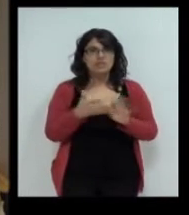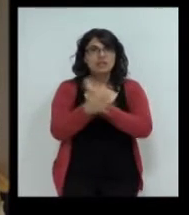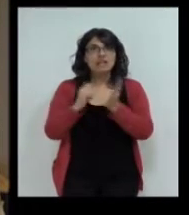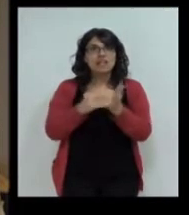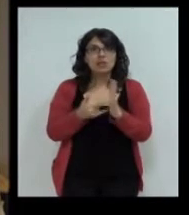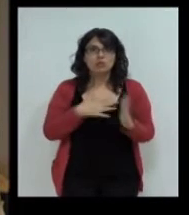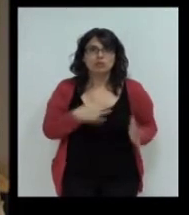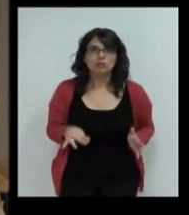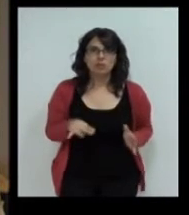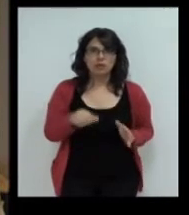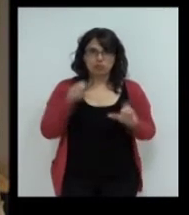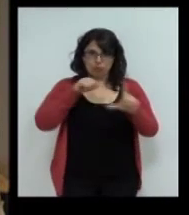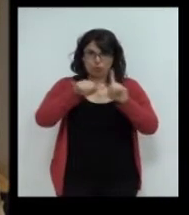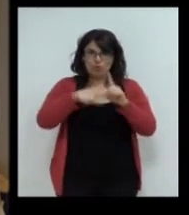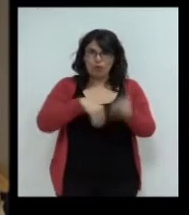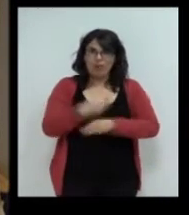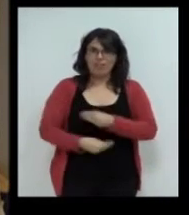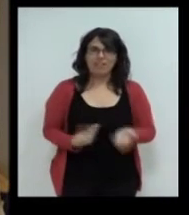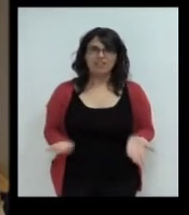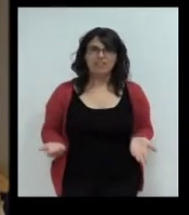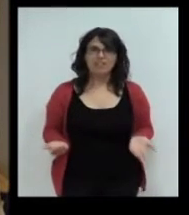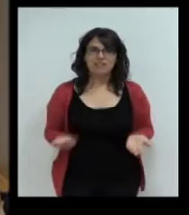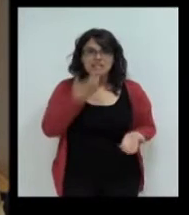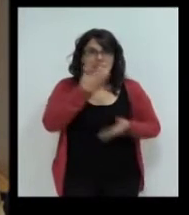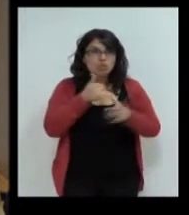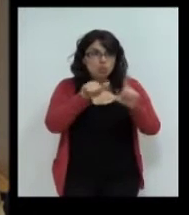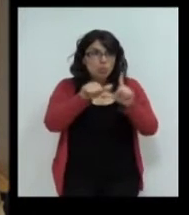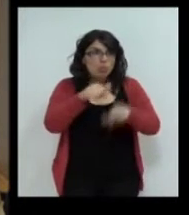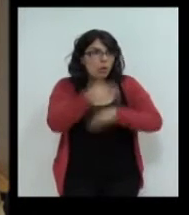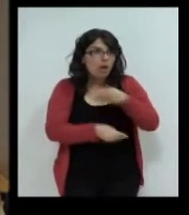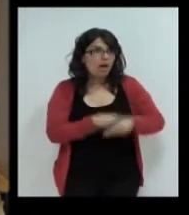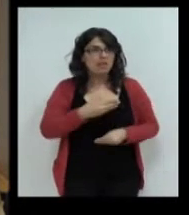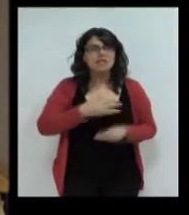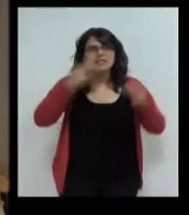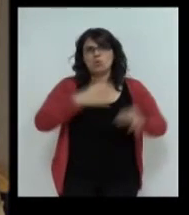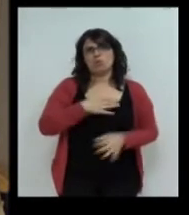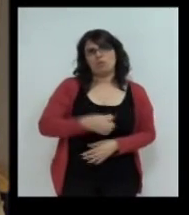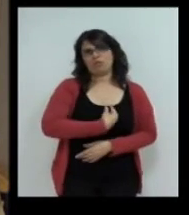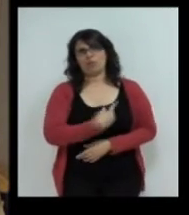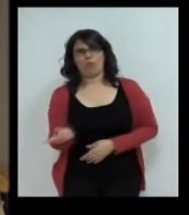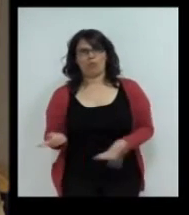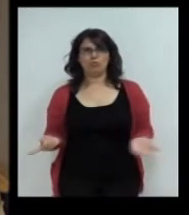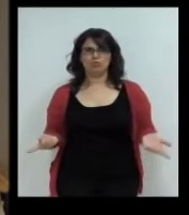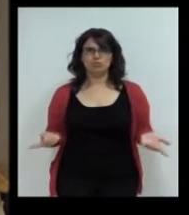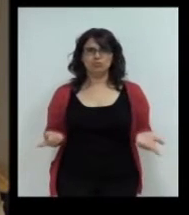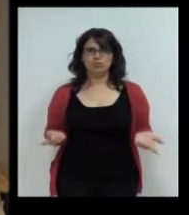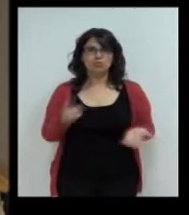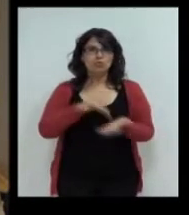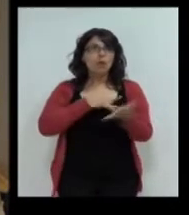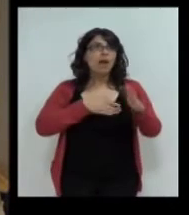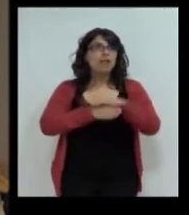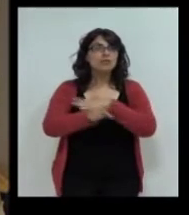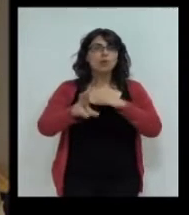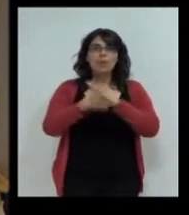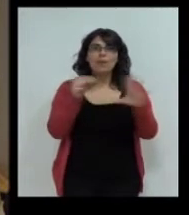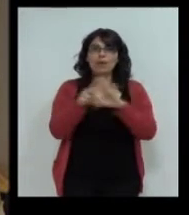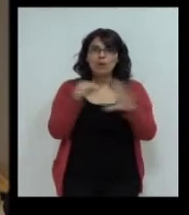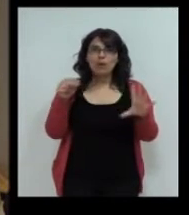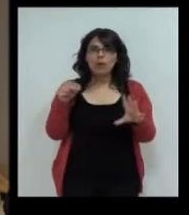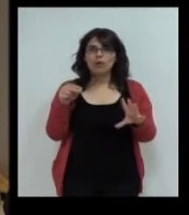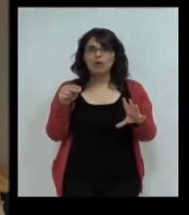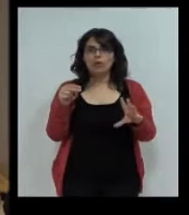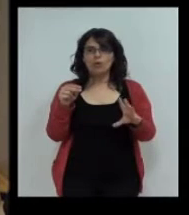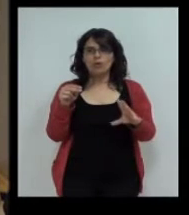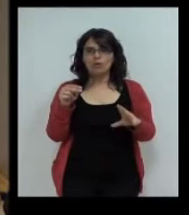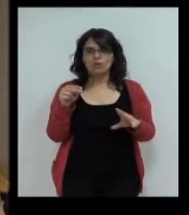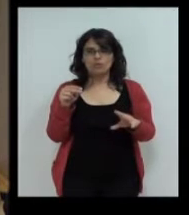lo hace YouTube. Por lo tanto, si lo hace YouTube, seguro que lo podemos hacer todos cuando accedemos a un vídeo